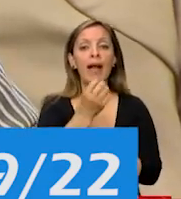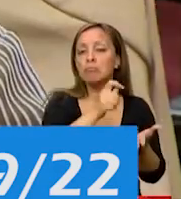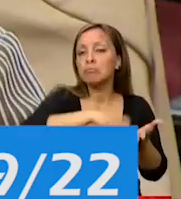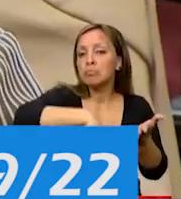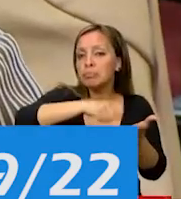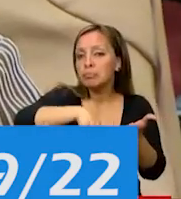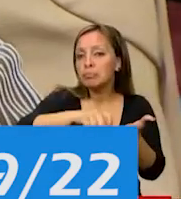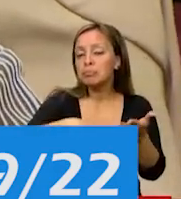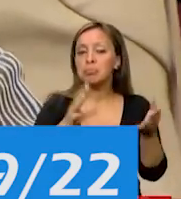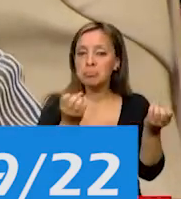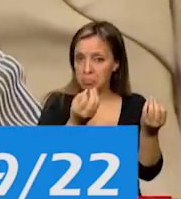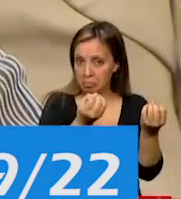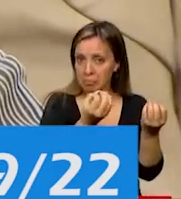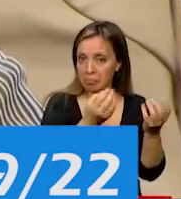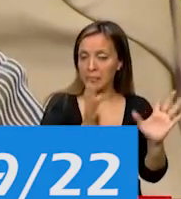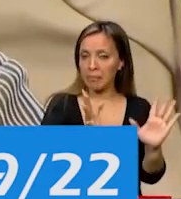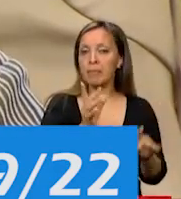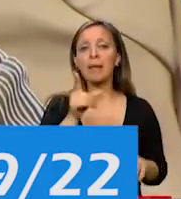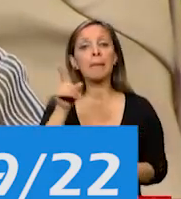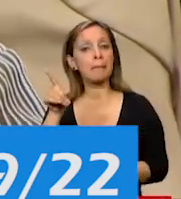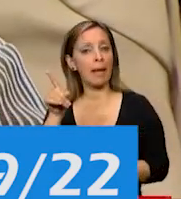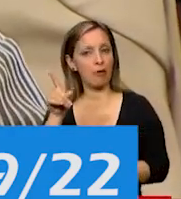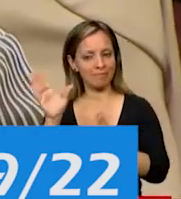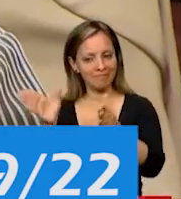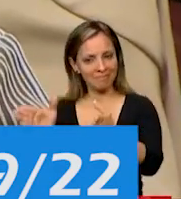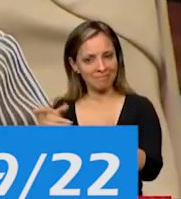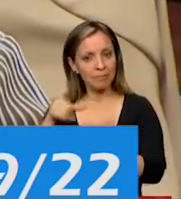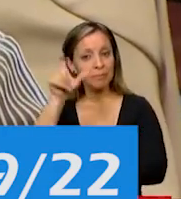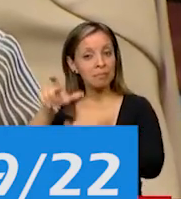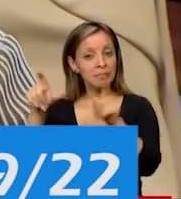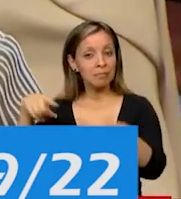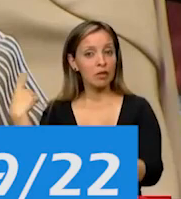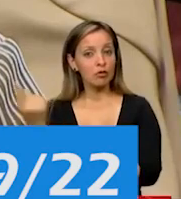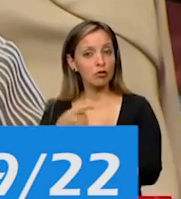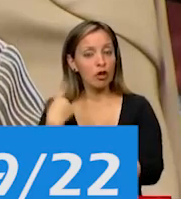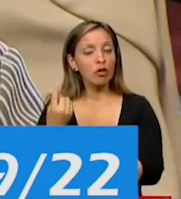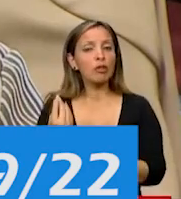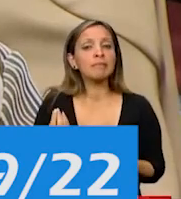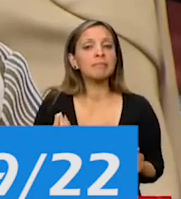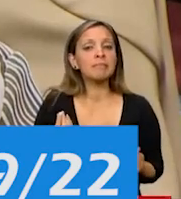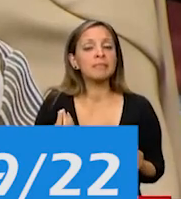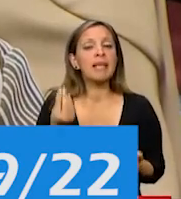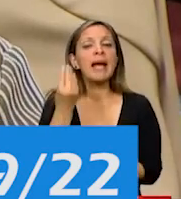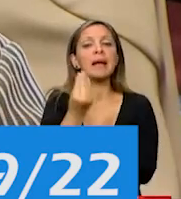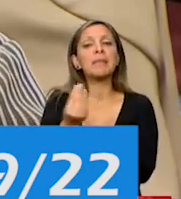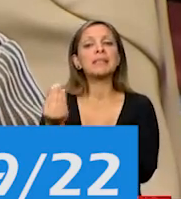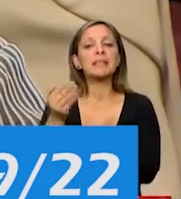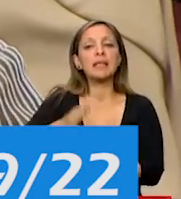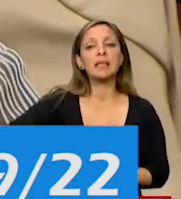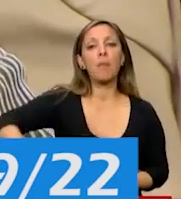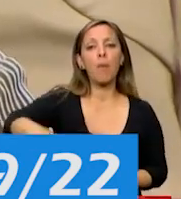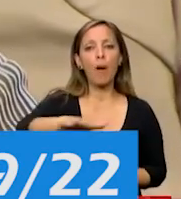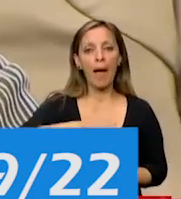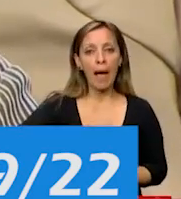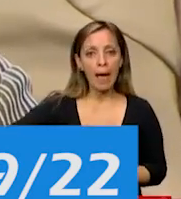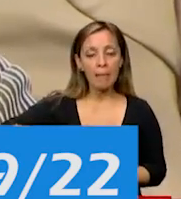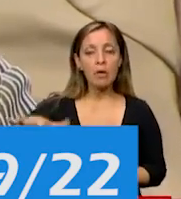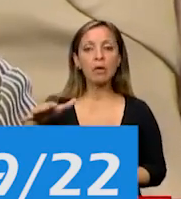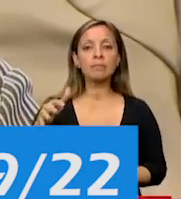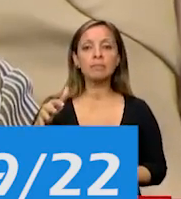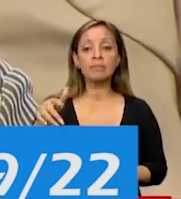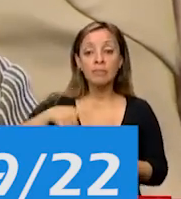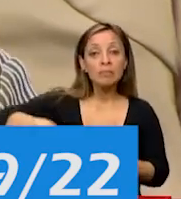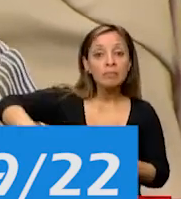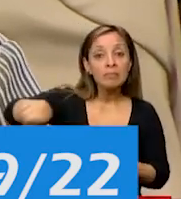patria. Hay que entender que nosotros somos representantes de un pueblo que está administrando